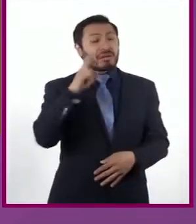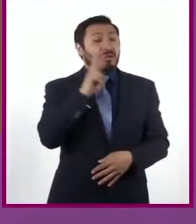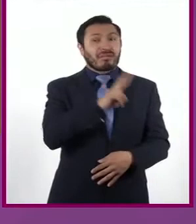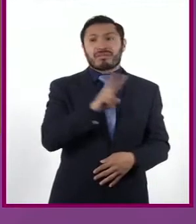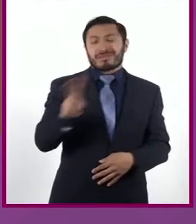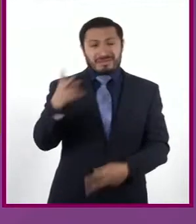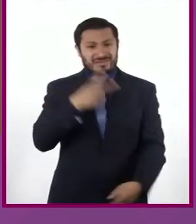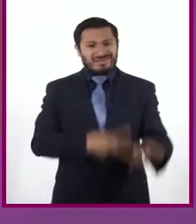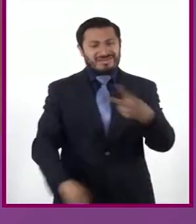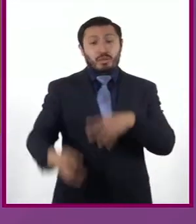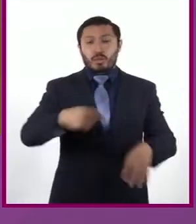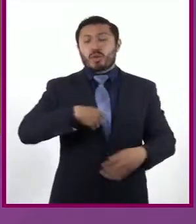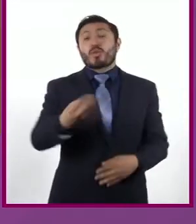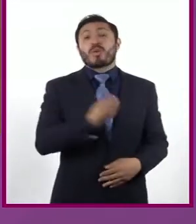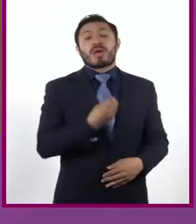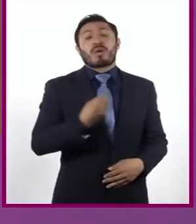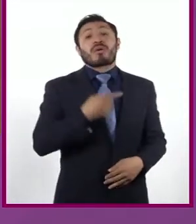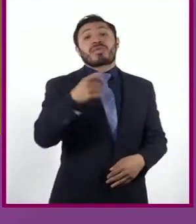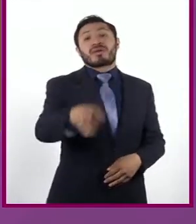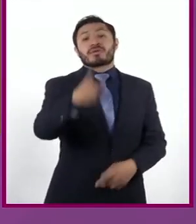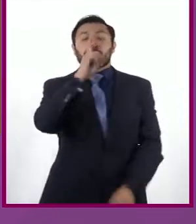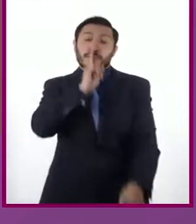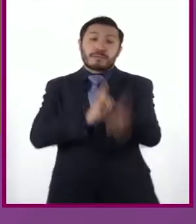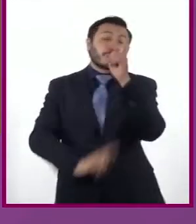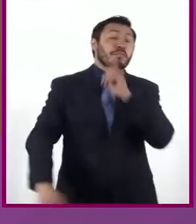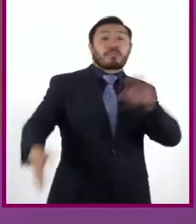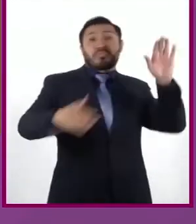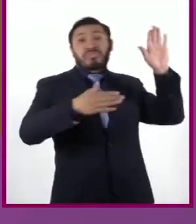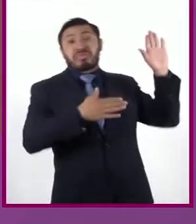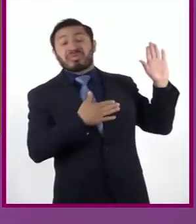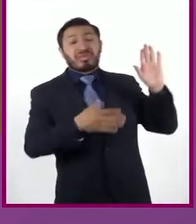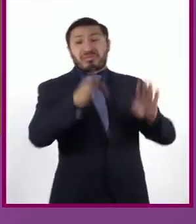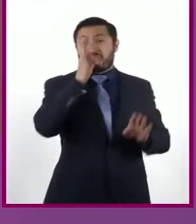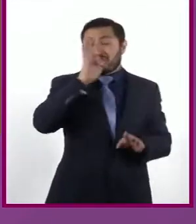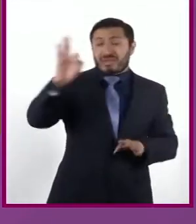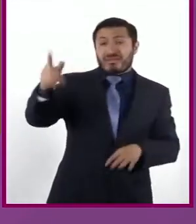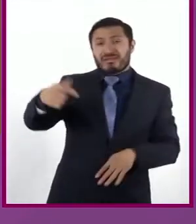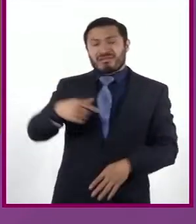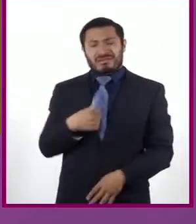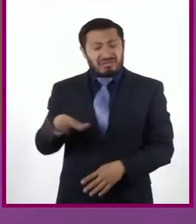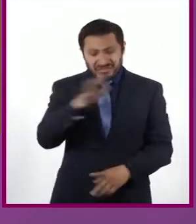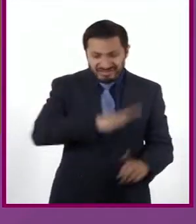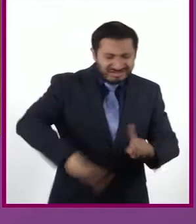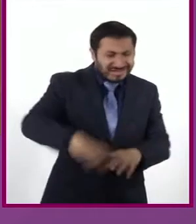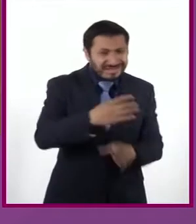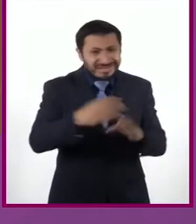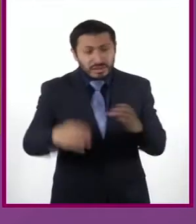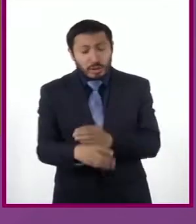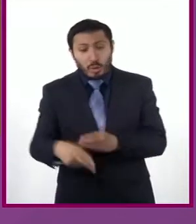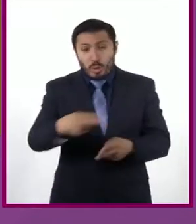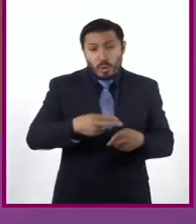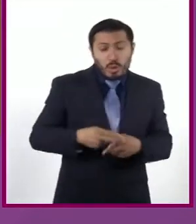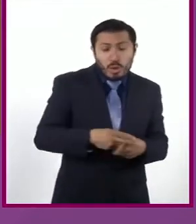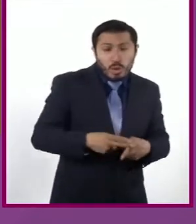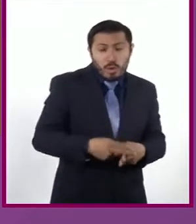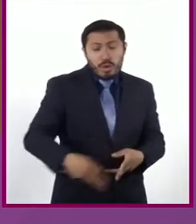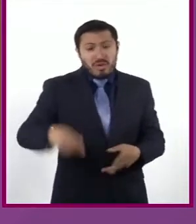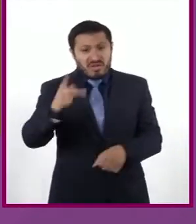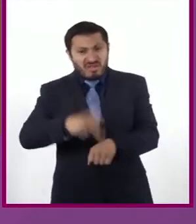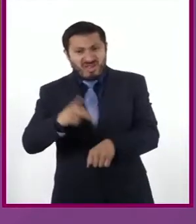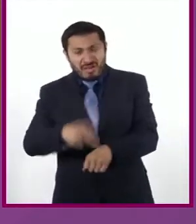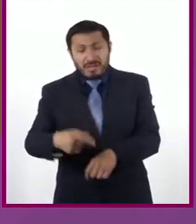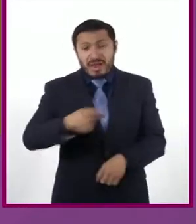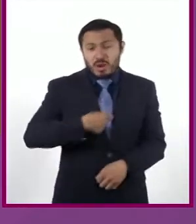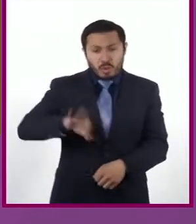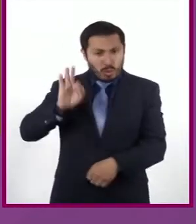a resistir el espejismo de tus promesas, armado con el baluarte de mis rodelas y mis cuchillos de obsidiana, escudo